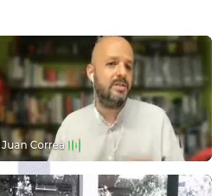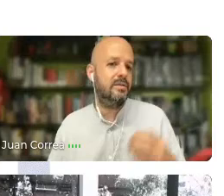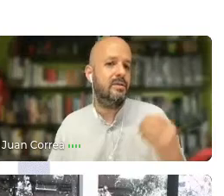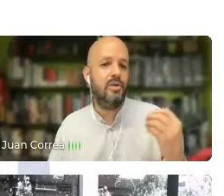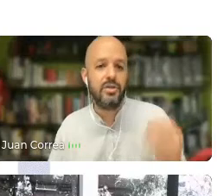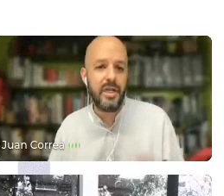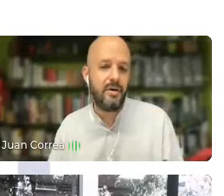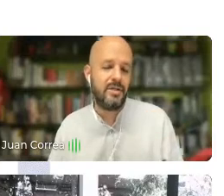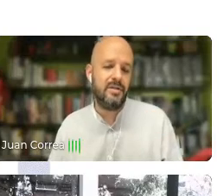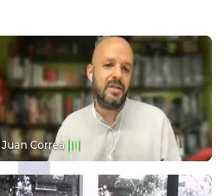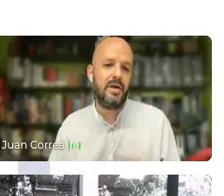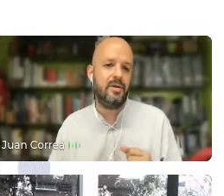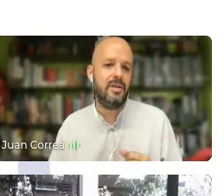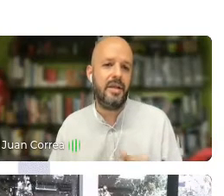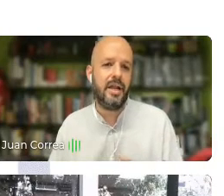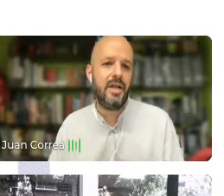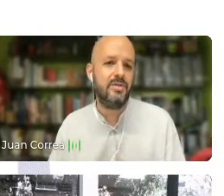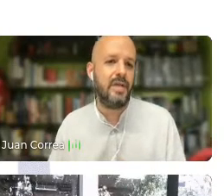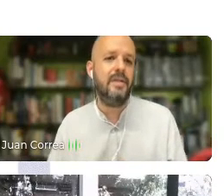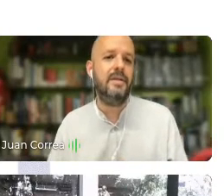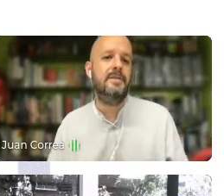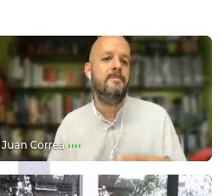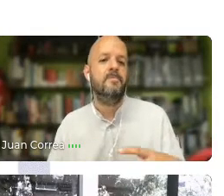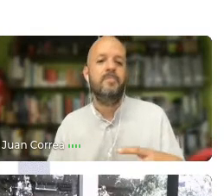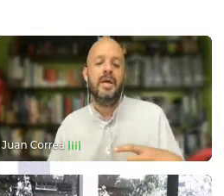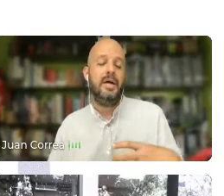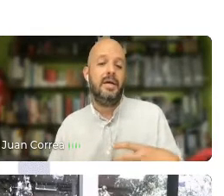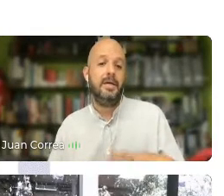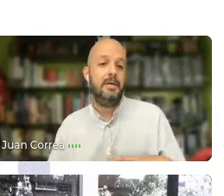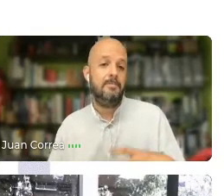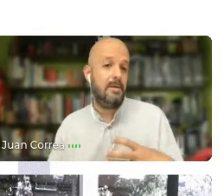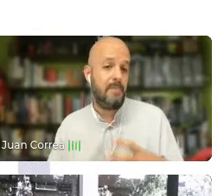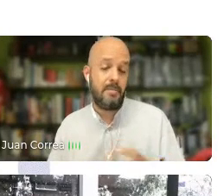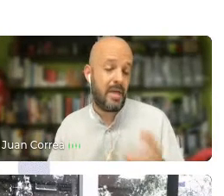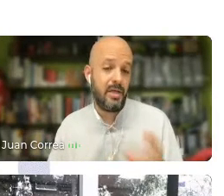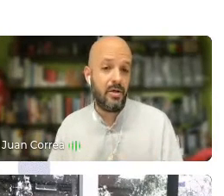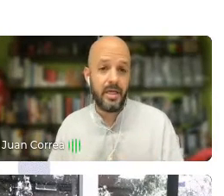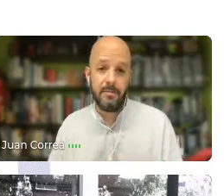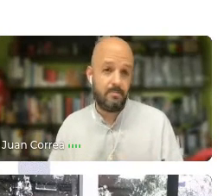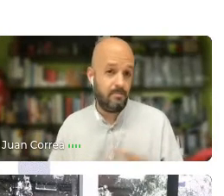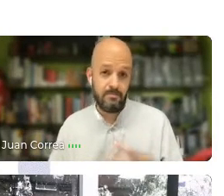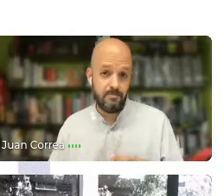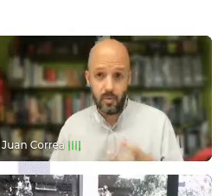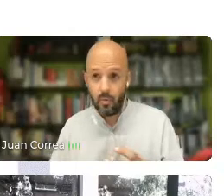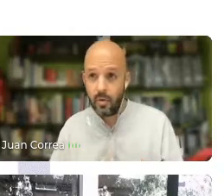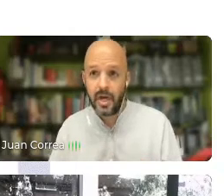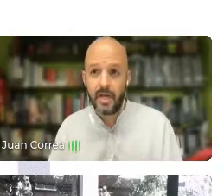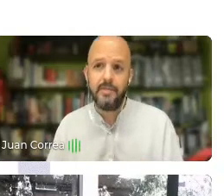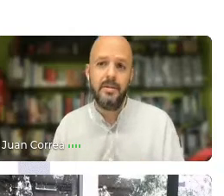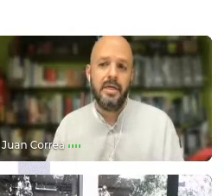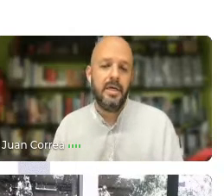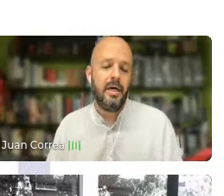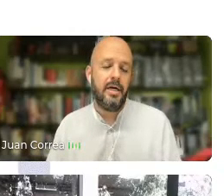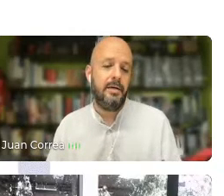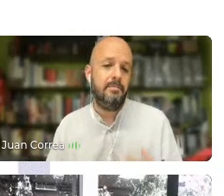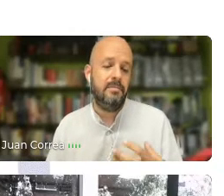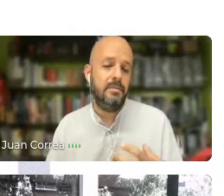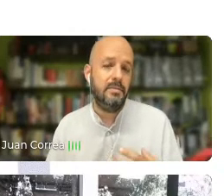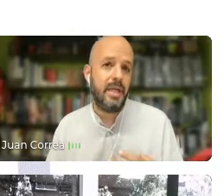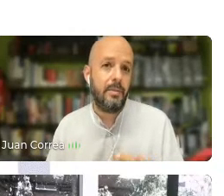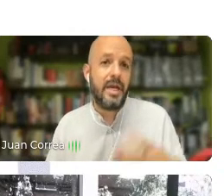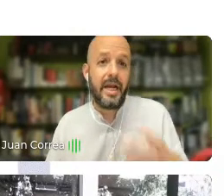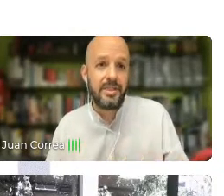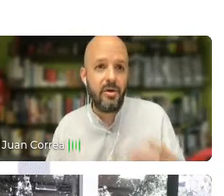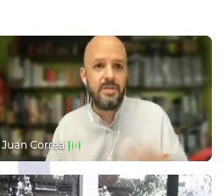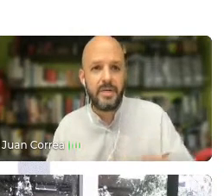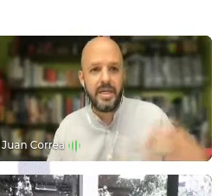restricciones, 2 derivaciones de la cordillera de los Andes, en medio de una,